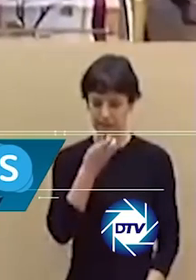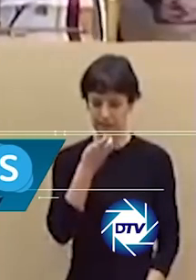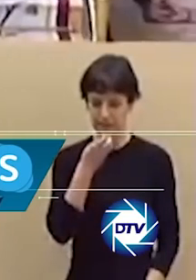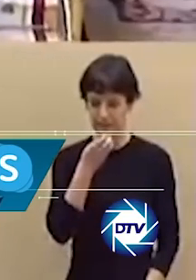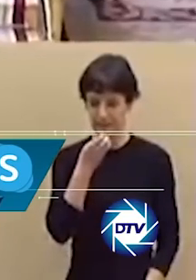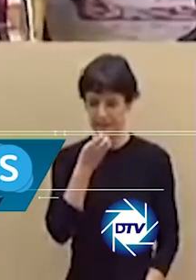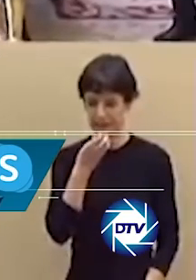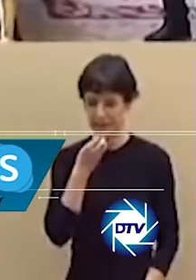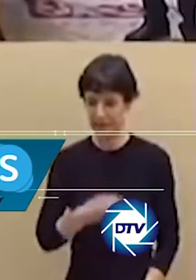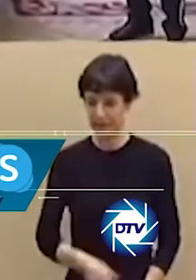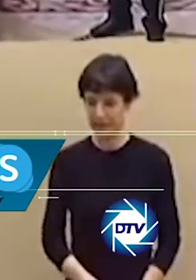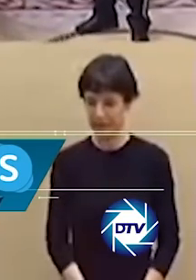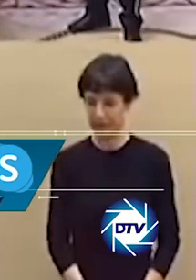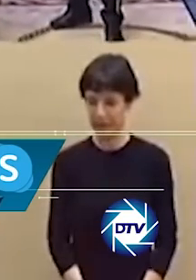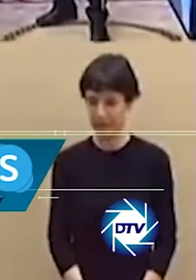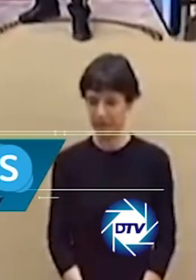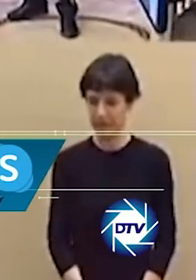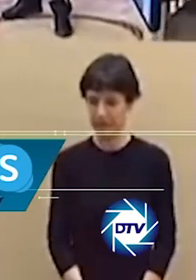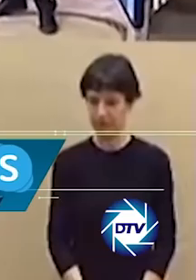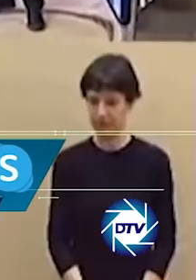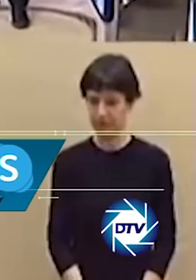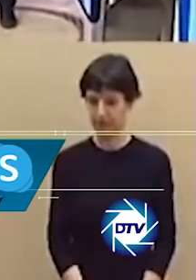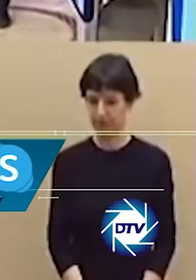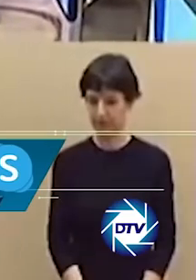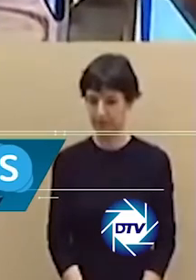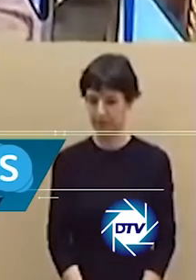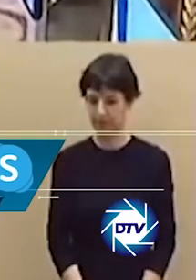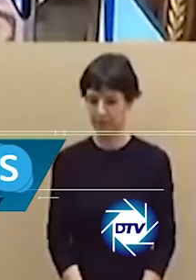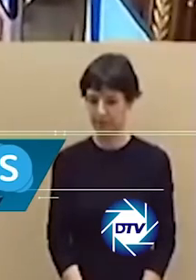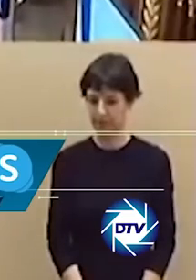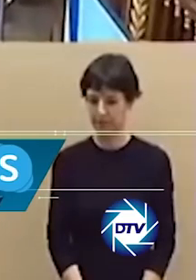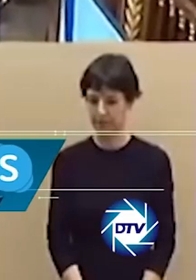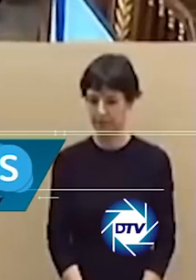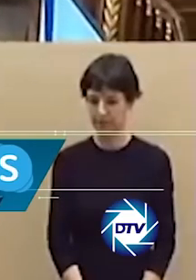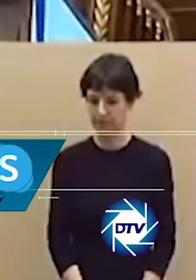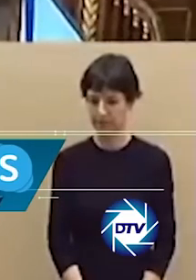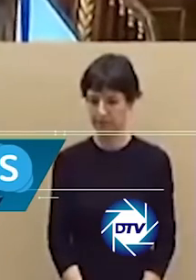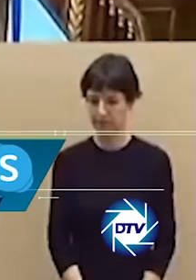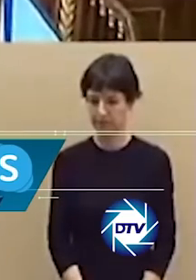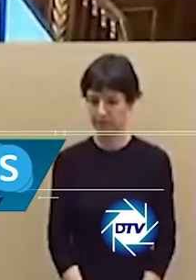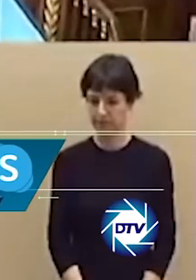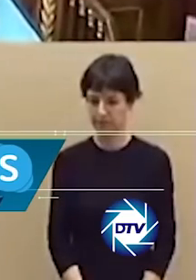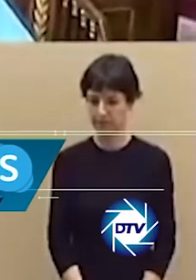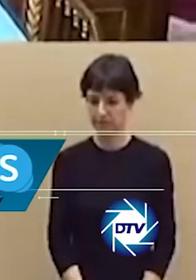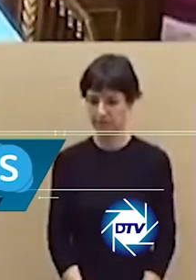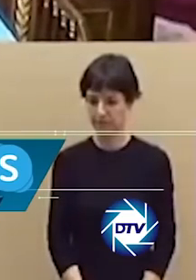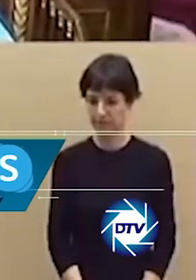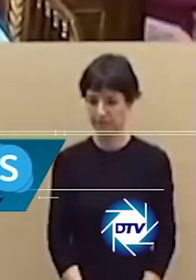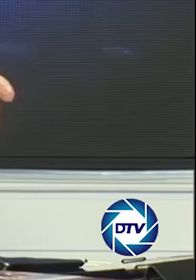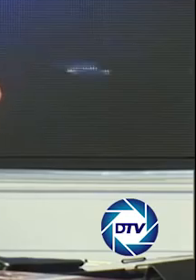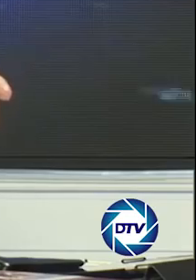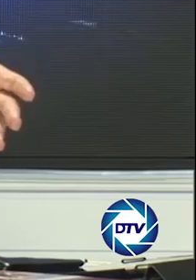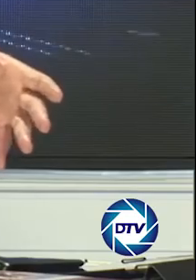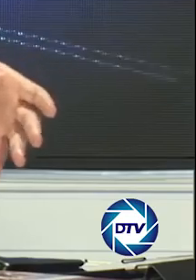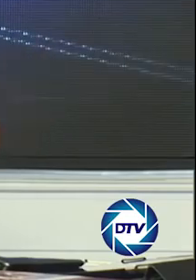izquierda eso. Era una aproximación a España de una persona pues, que no tiene un conocimiento. Bueno, seguramente